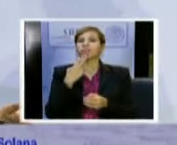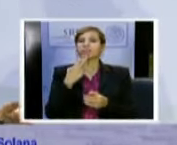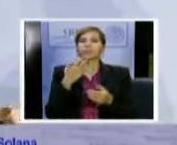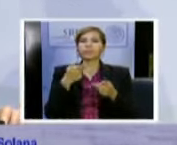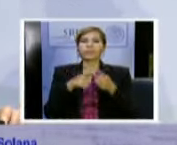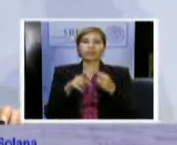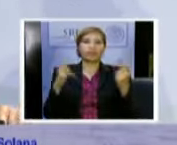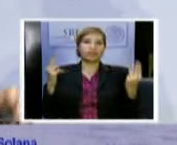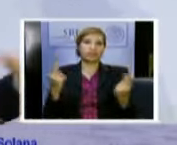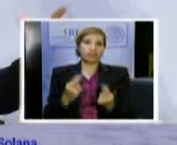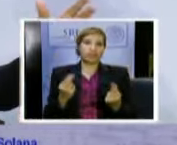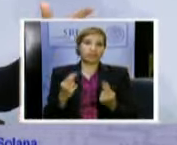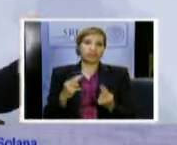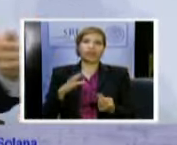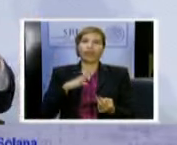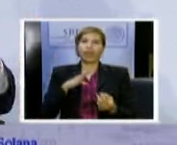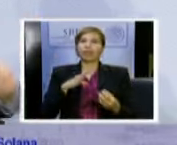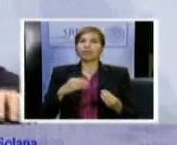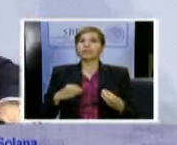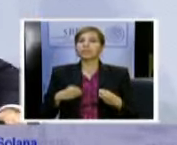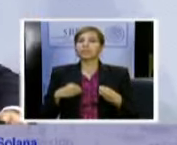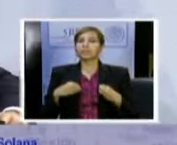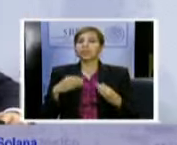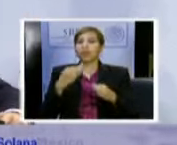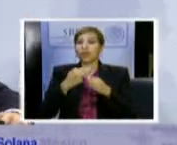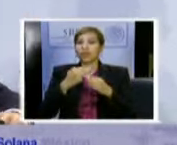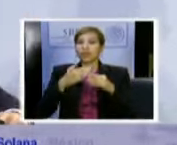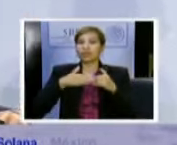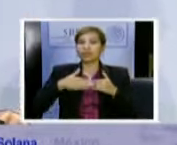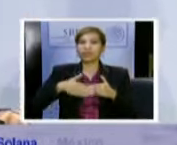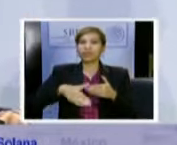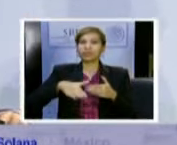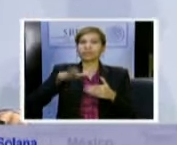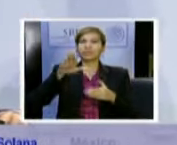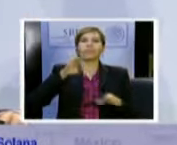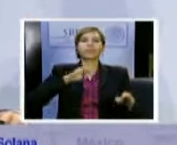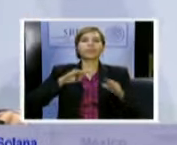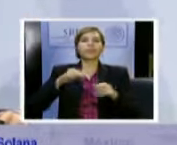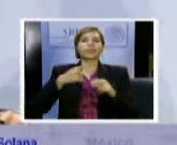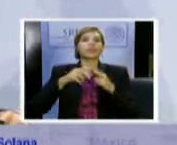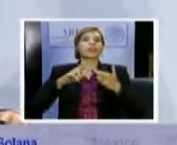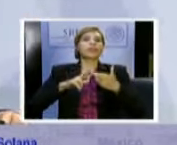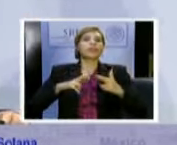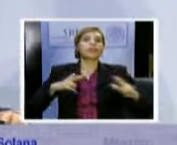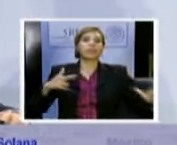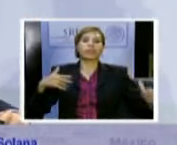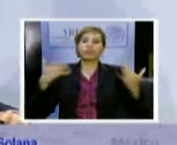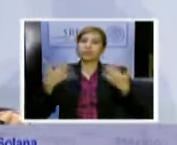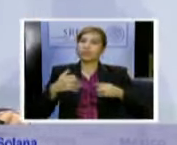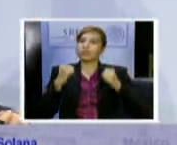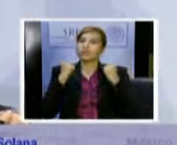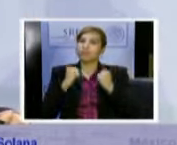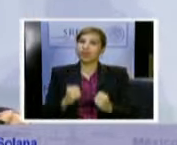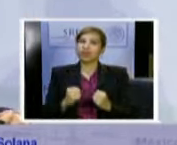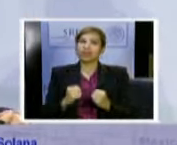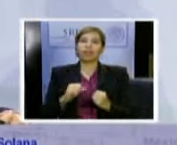la necesidad que ha habido y sobre todo por la trayectoria de una relación tan intensa que hemos tenido con